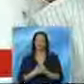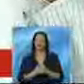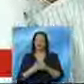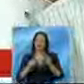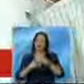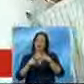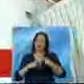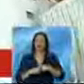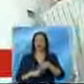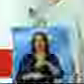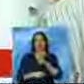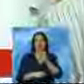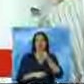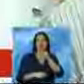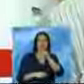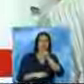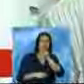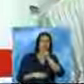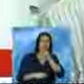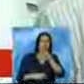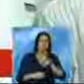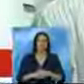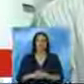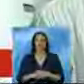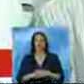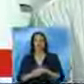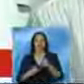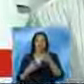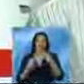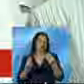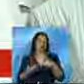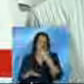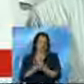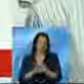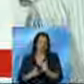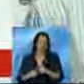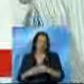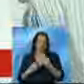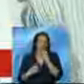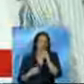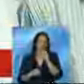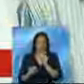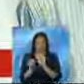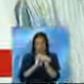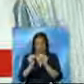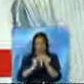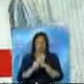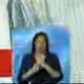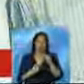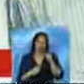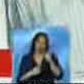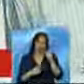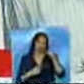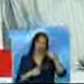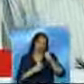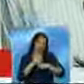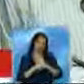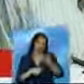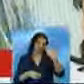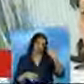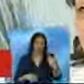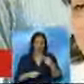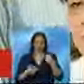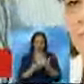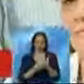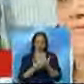Mochi, pero tiene también inmensos problemas. Bien. Que no se han resuelto en el último año con el